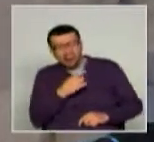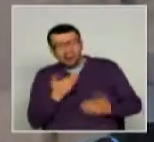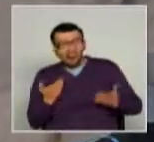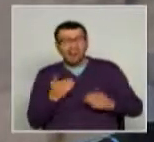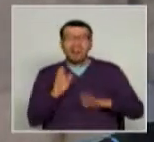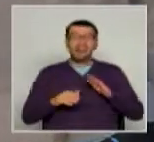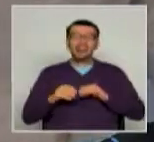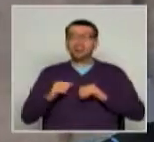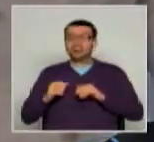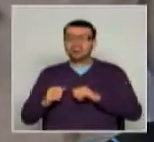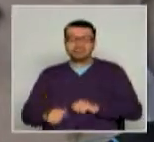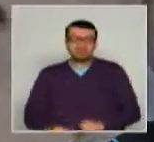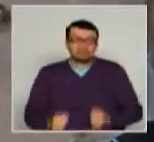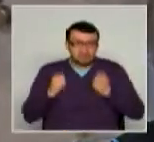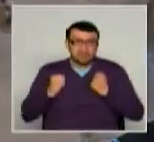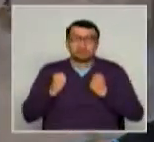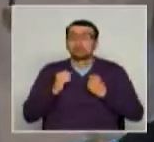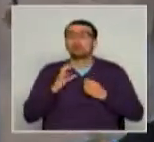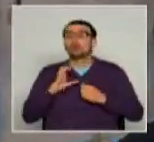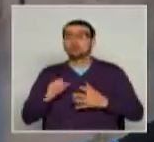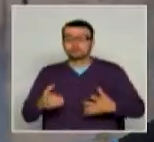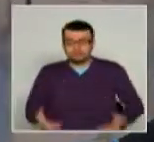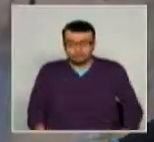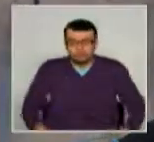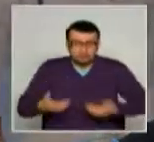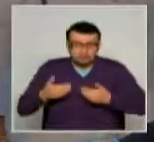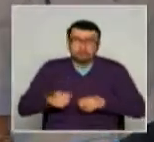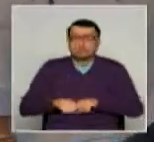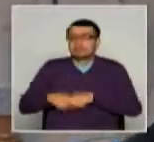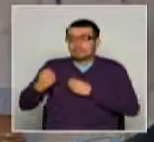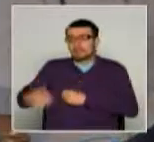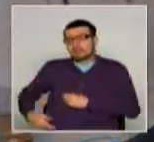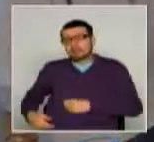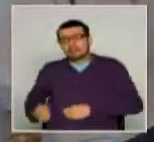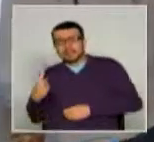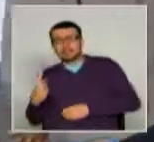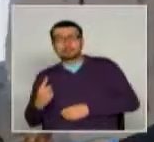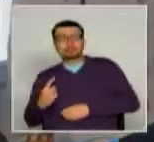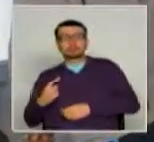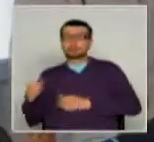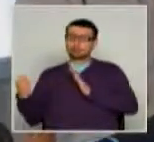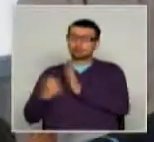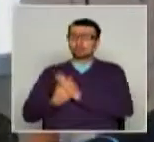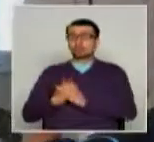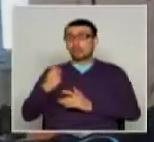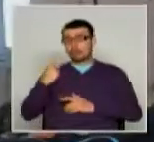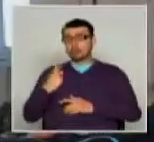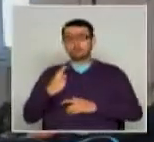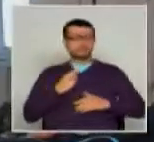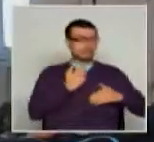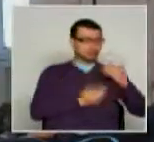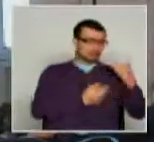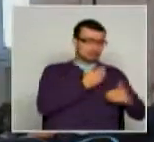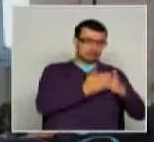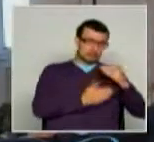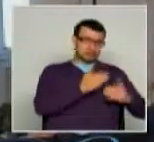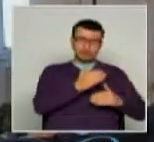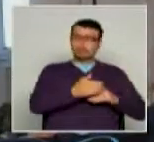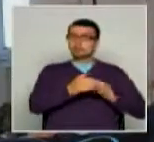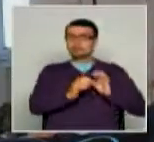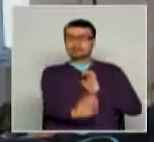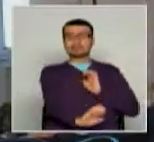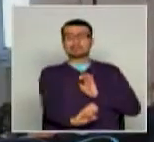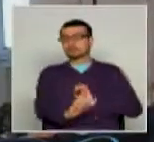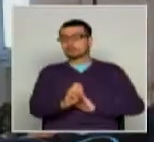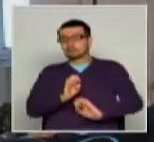malos movimientos, levantamos peso, bueno, pueden ser cantidades, un trauma, un golpe. Desde el proceso de